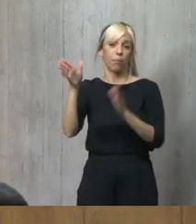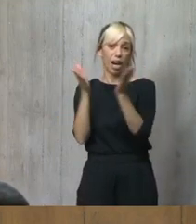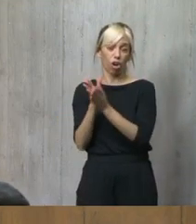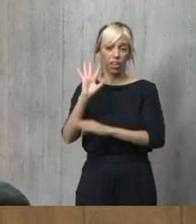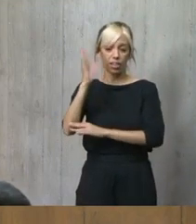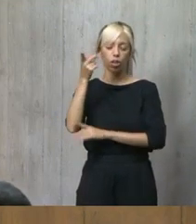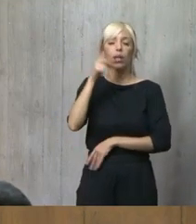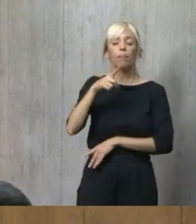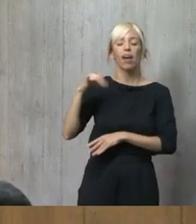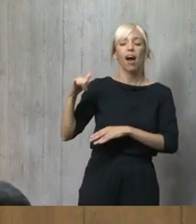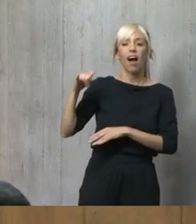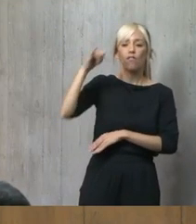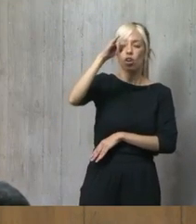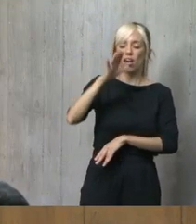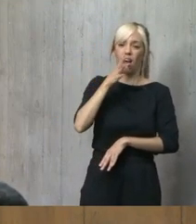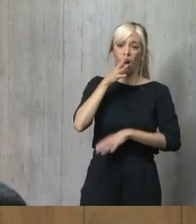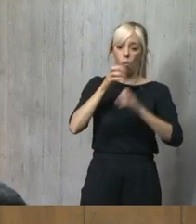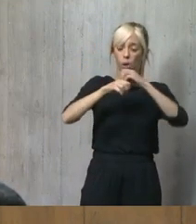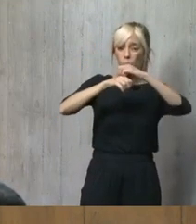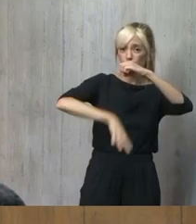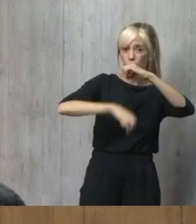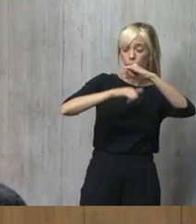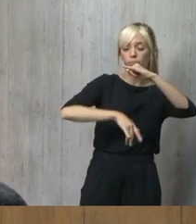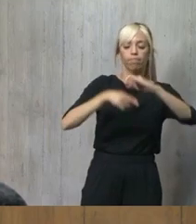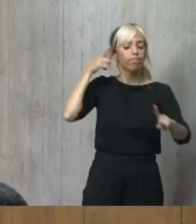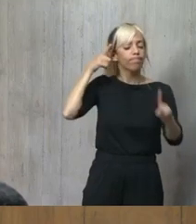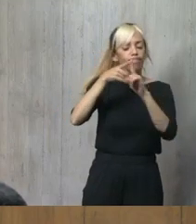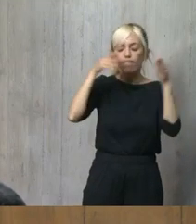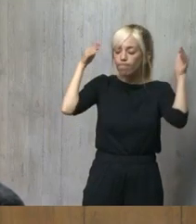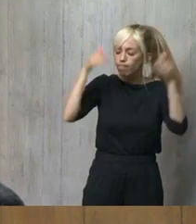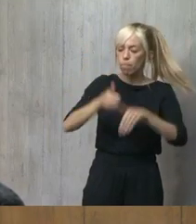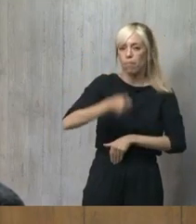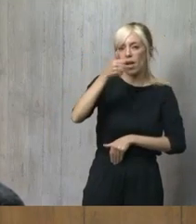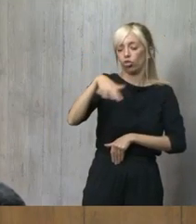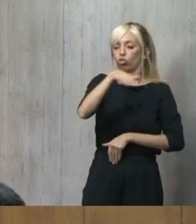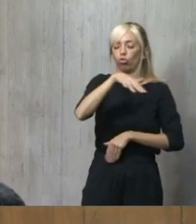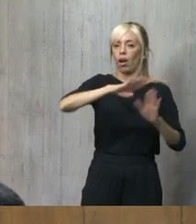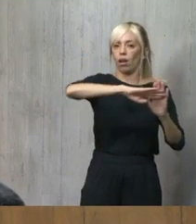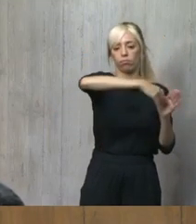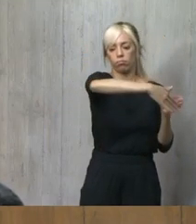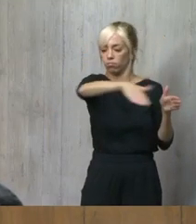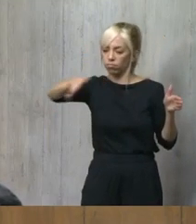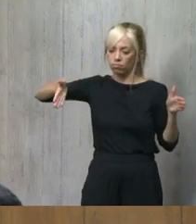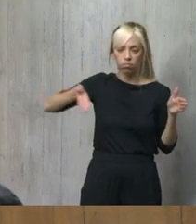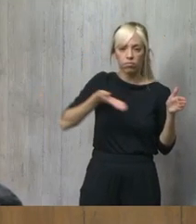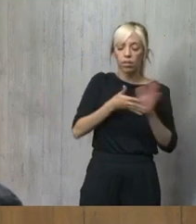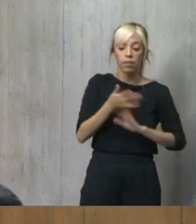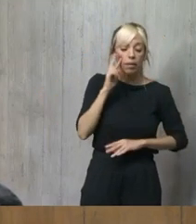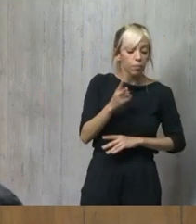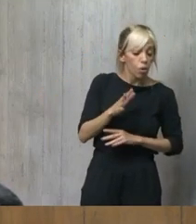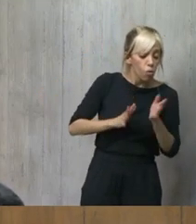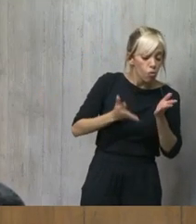los aviones anfibios están más dedicados a un trabajo más a discreción por todo el perímetro, detectando puntos